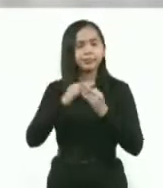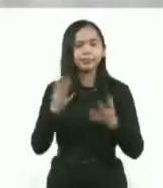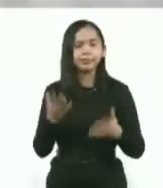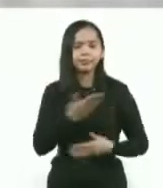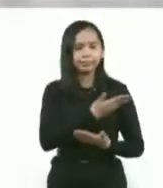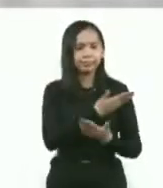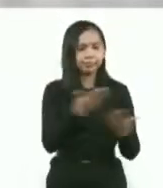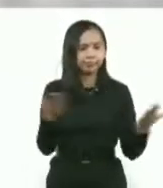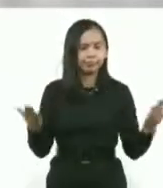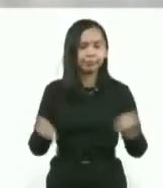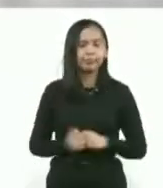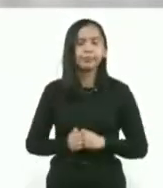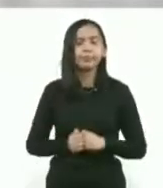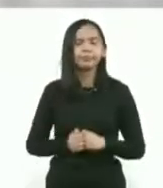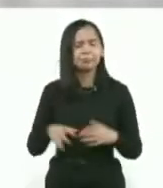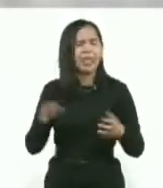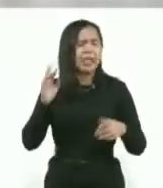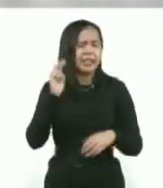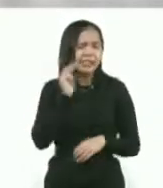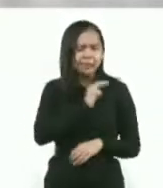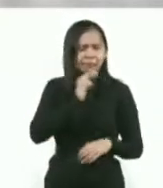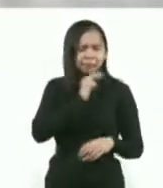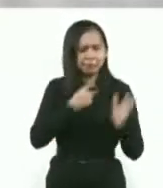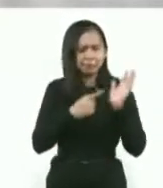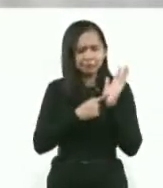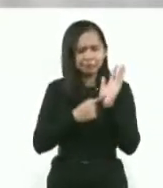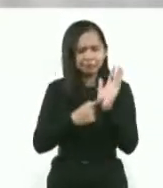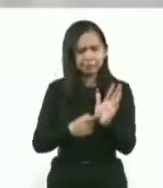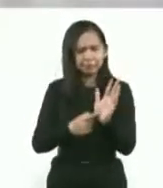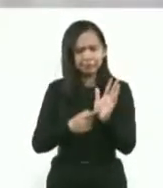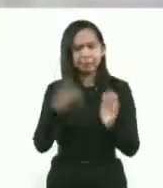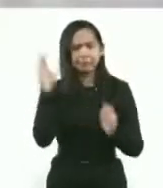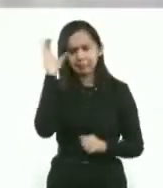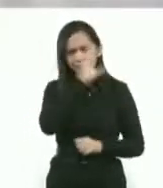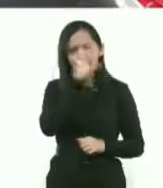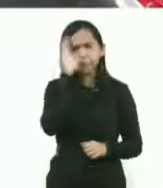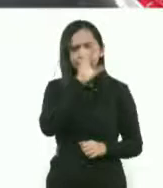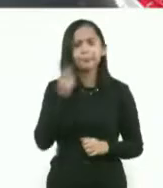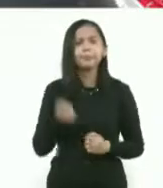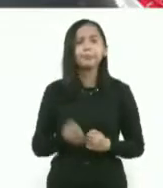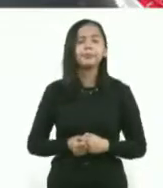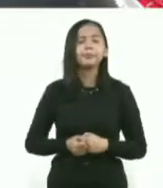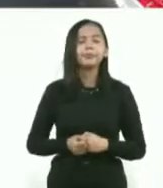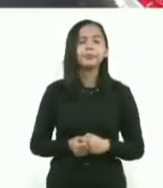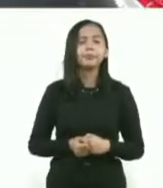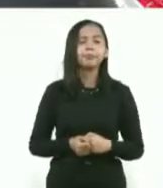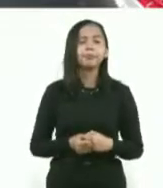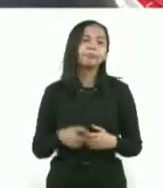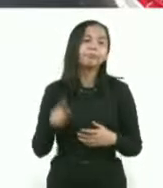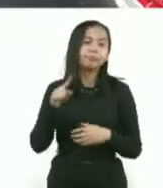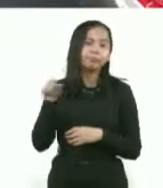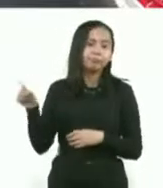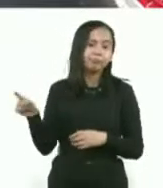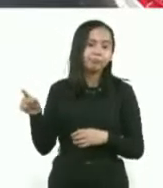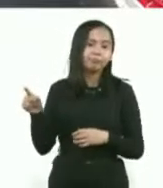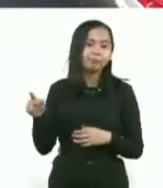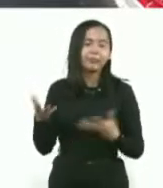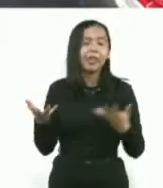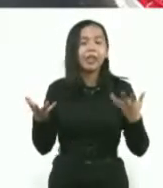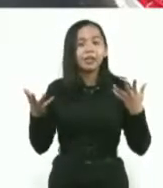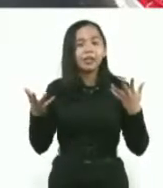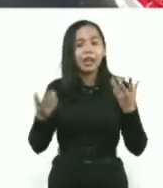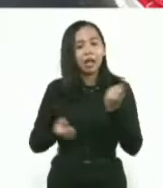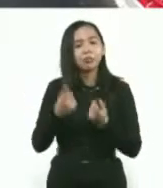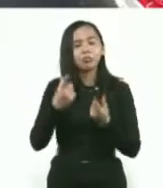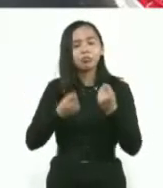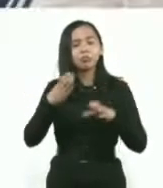rápido el… Ahí tienen la presentación, rapidísimo, nada más para que vean las fotos, adelante. Son algunas acciones que hemos estado haciendo con